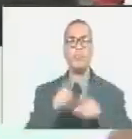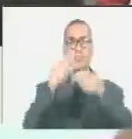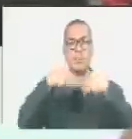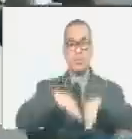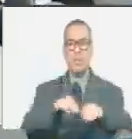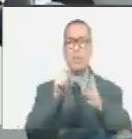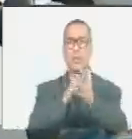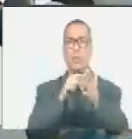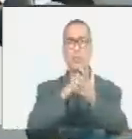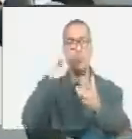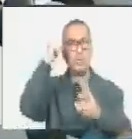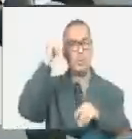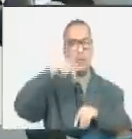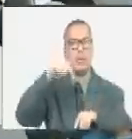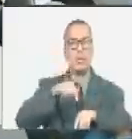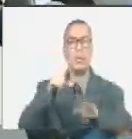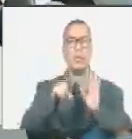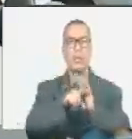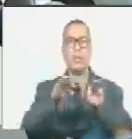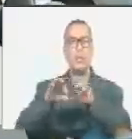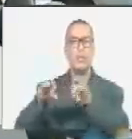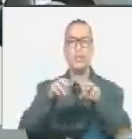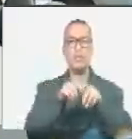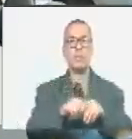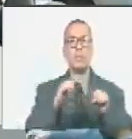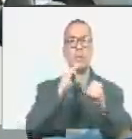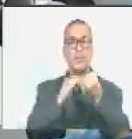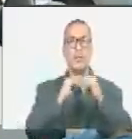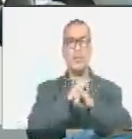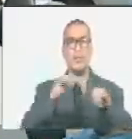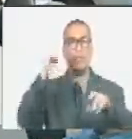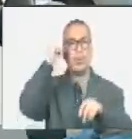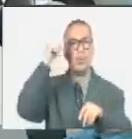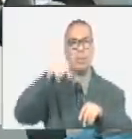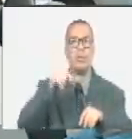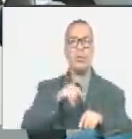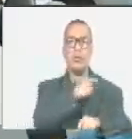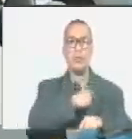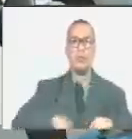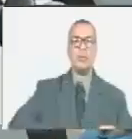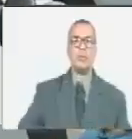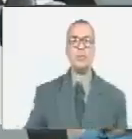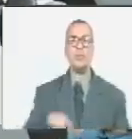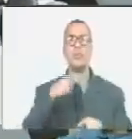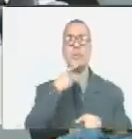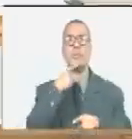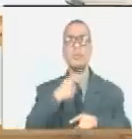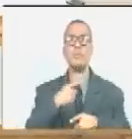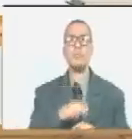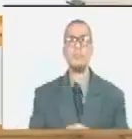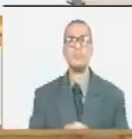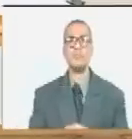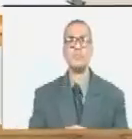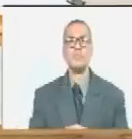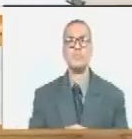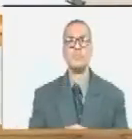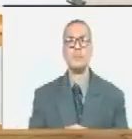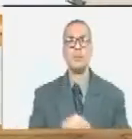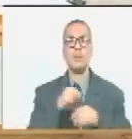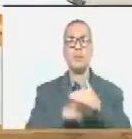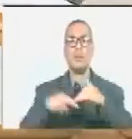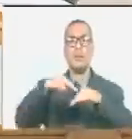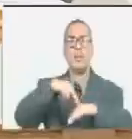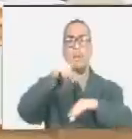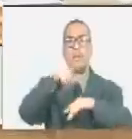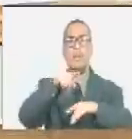Siguiente punto del orden del día, ciudadana secretaria. Agotada la agenda del día, ciudadano presidente. En consecuencia, se levanta